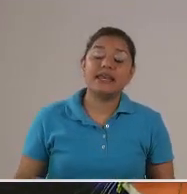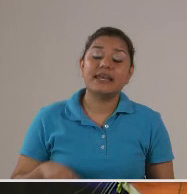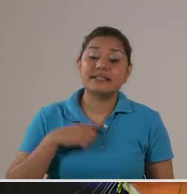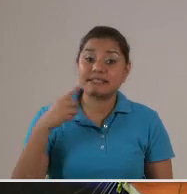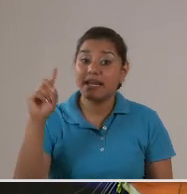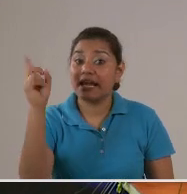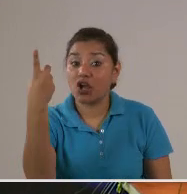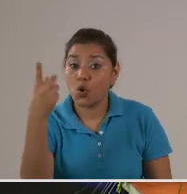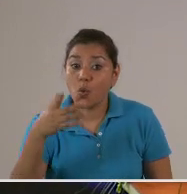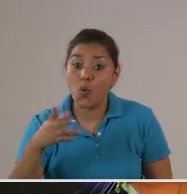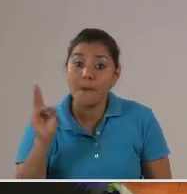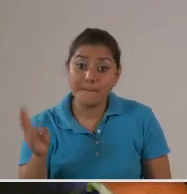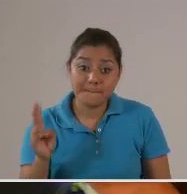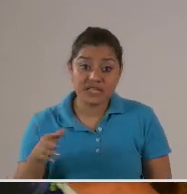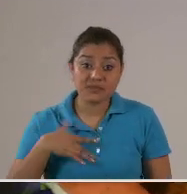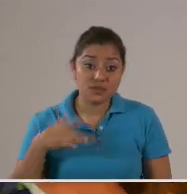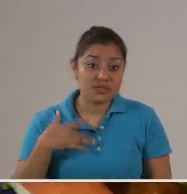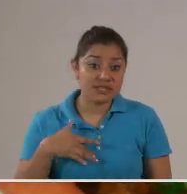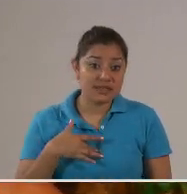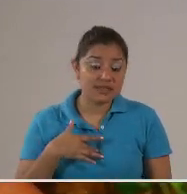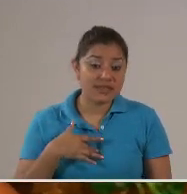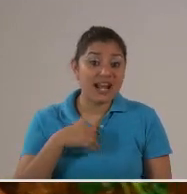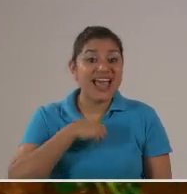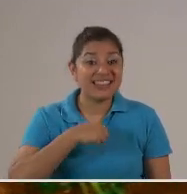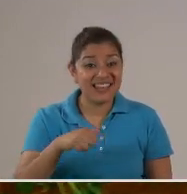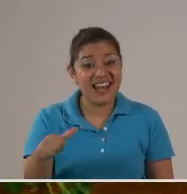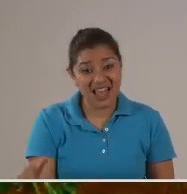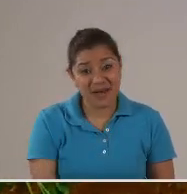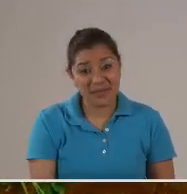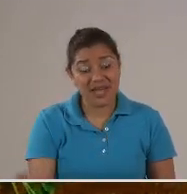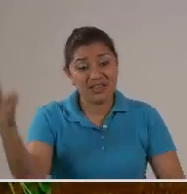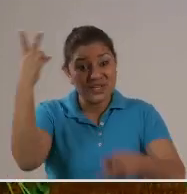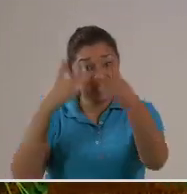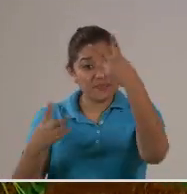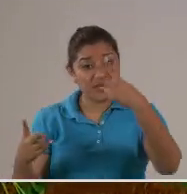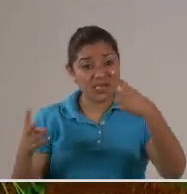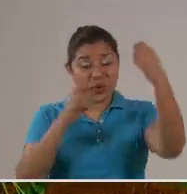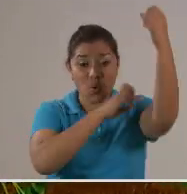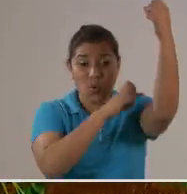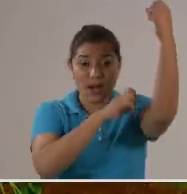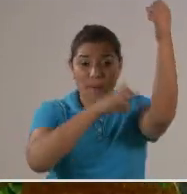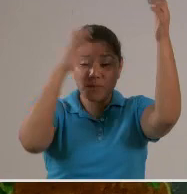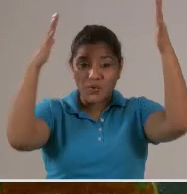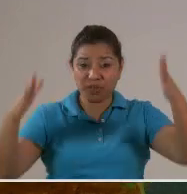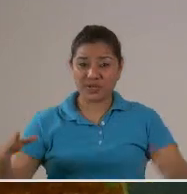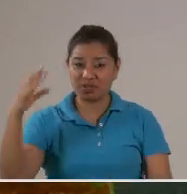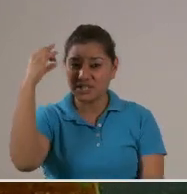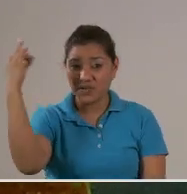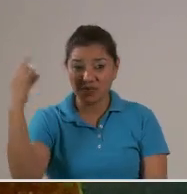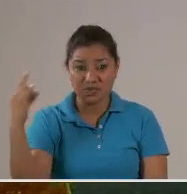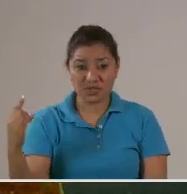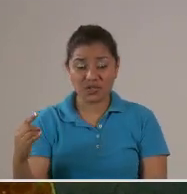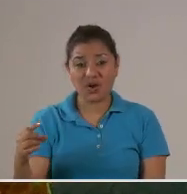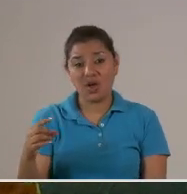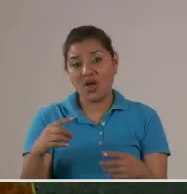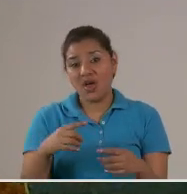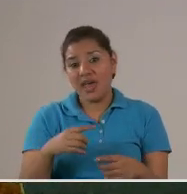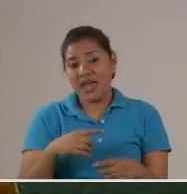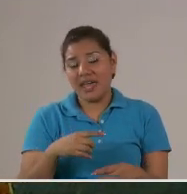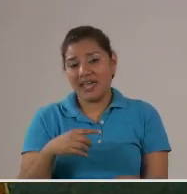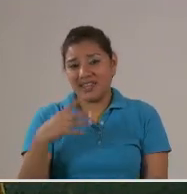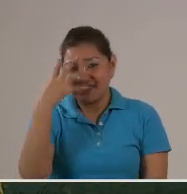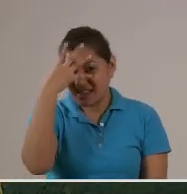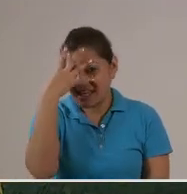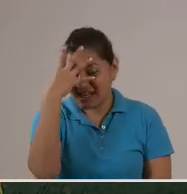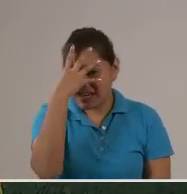sentir y vino la unción de del del poderoso espíritu de señor pero modificando la conducta de muchos de